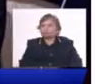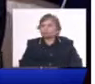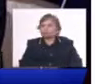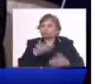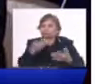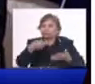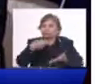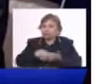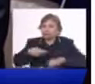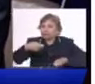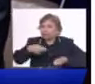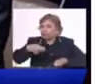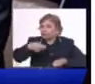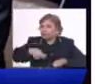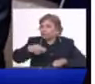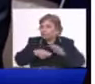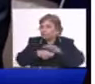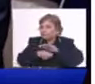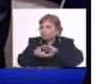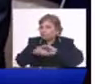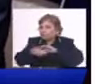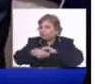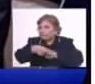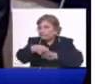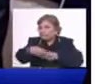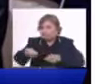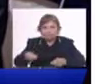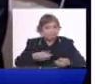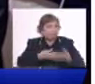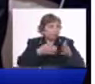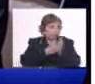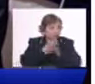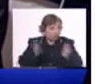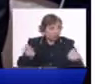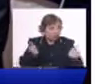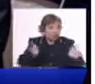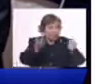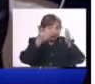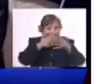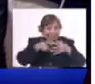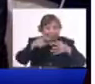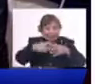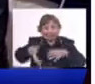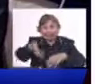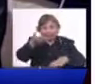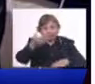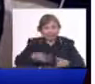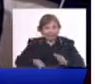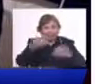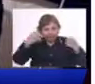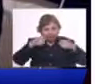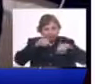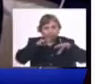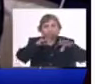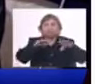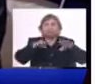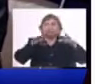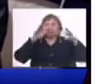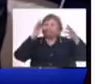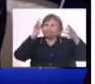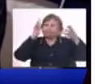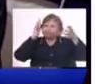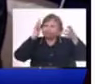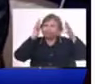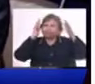Hay financiamiento en algunos sectores que están motivando a que la gente salga. Entonces, se va confundiendo un poco